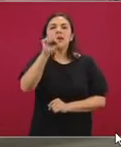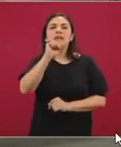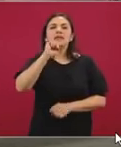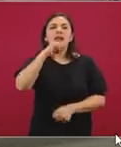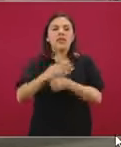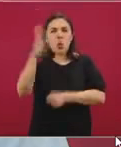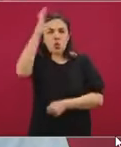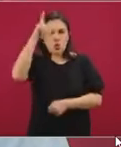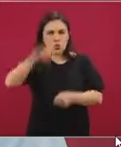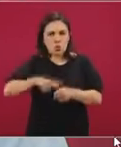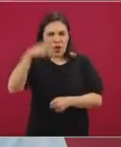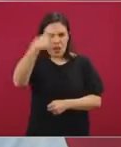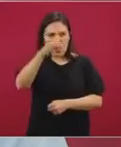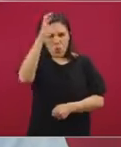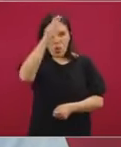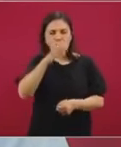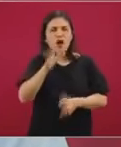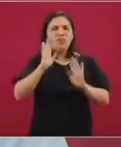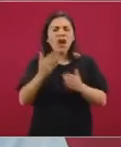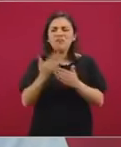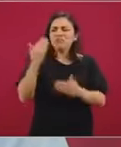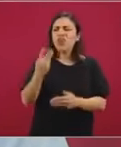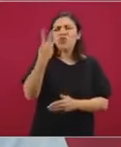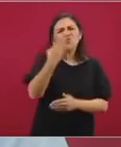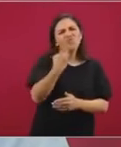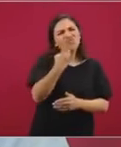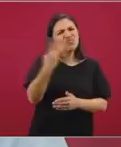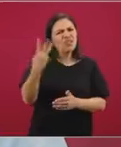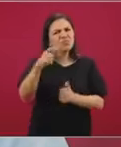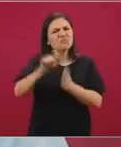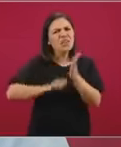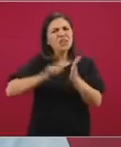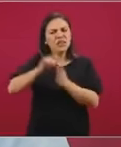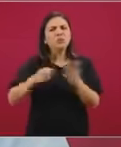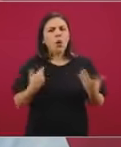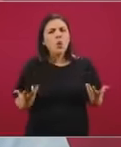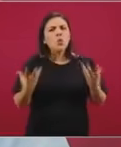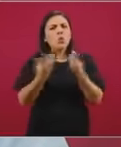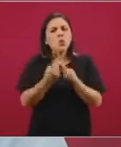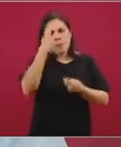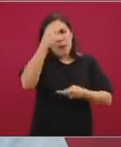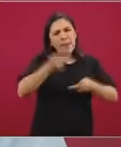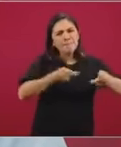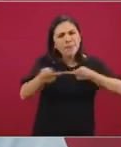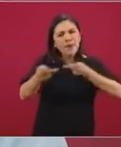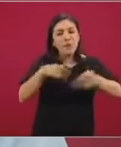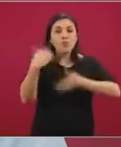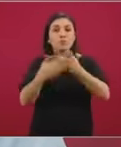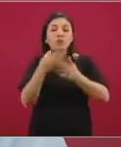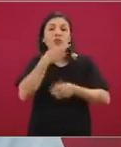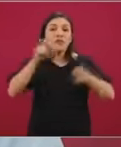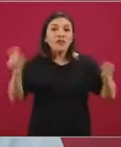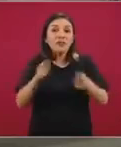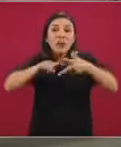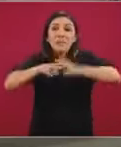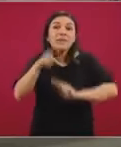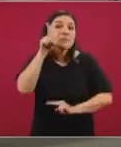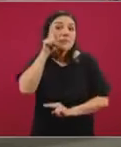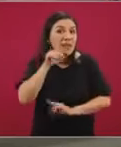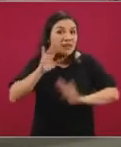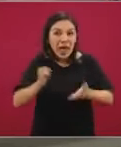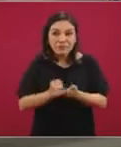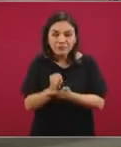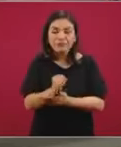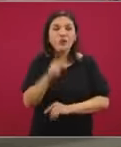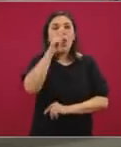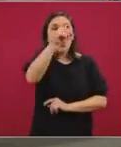han venido desde hace 2, 3 meses, 4, de la mano con nosotros, preparando el festival que arranca mañana. En el